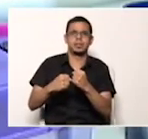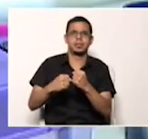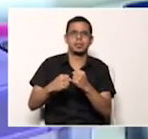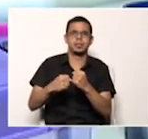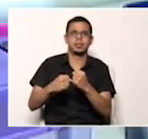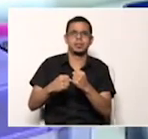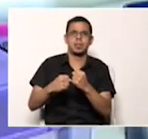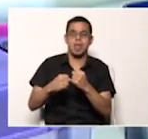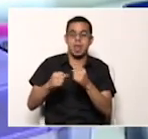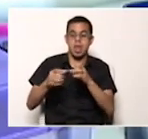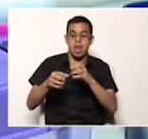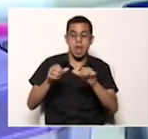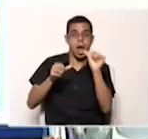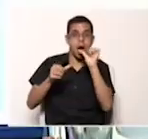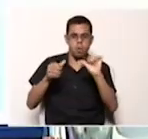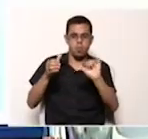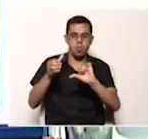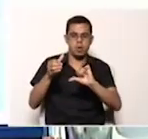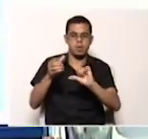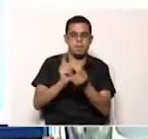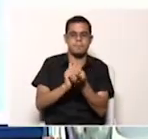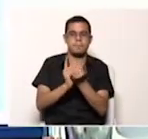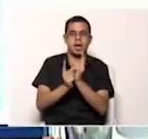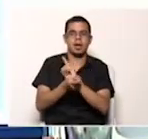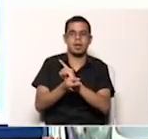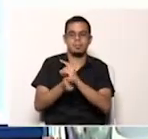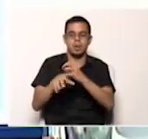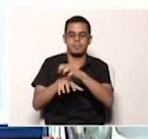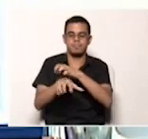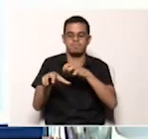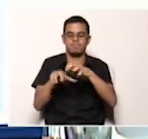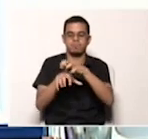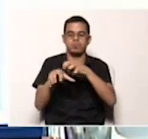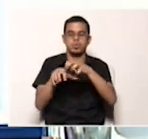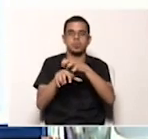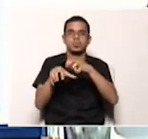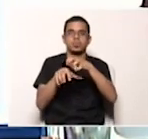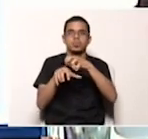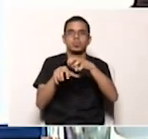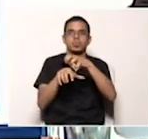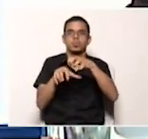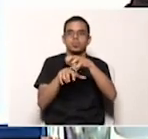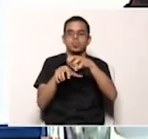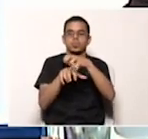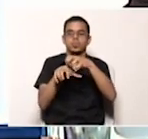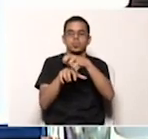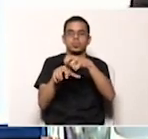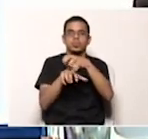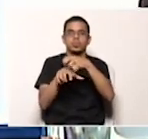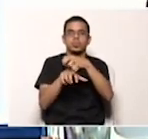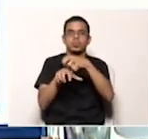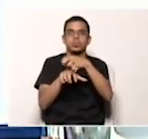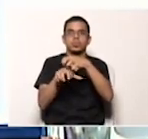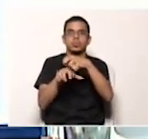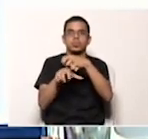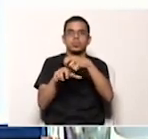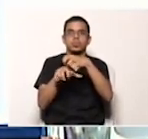gaseoso. Y va a subir a través de un conducto que vimos en el